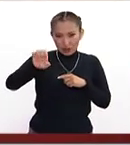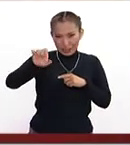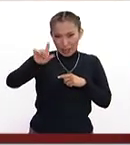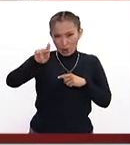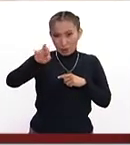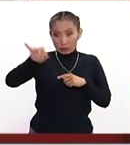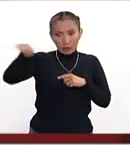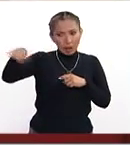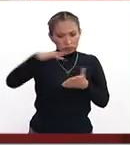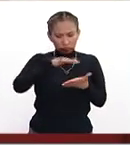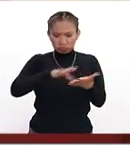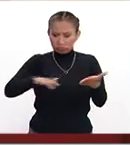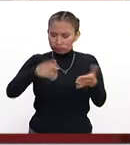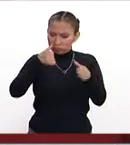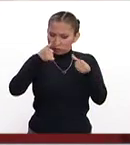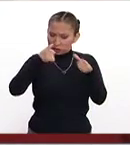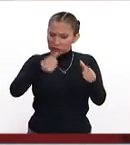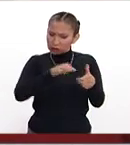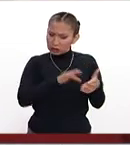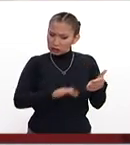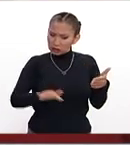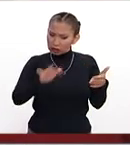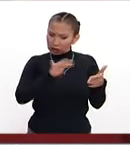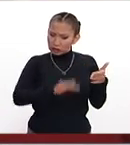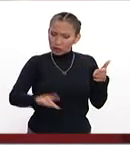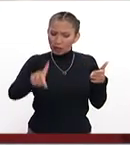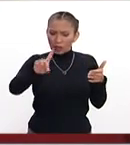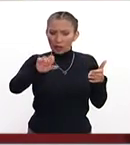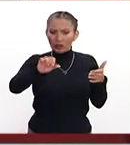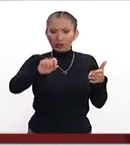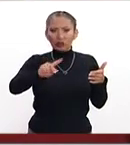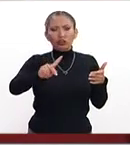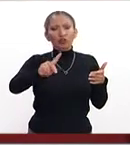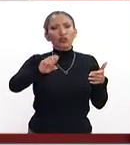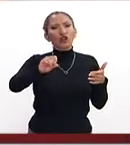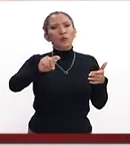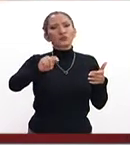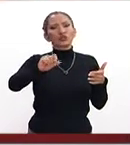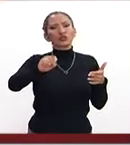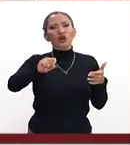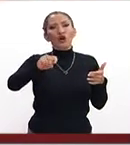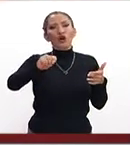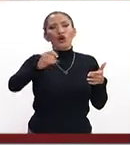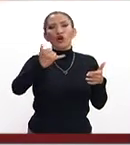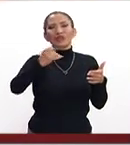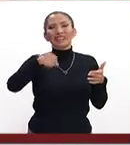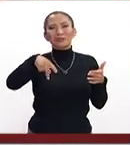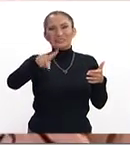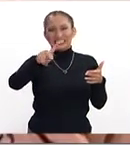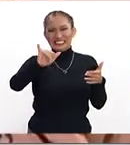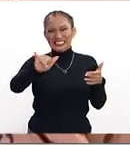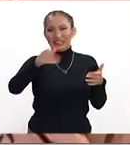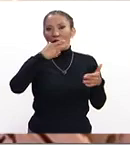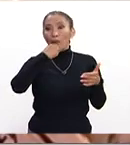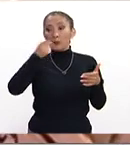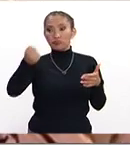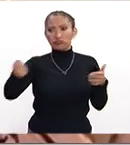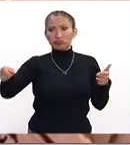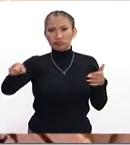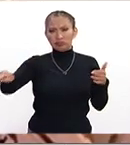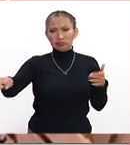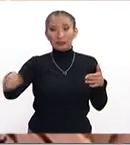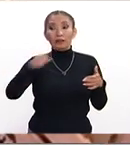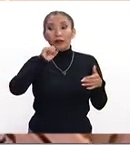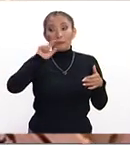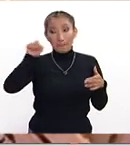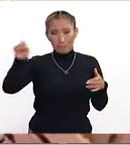un lector atento de Dostoyevsky, que es un literato, digamos, que